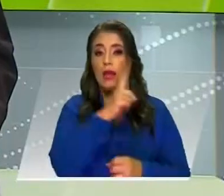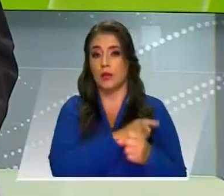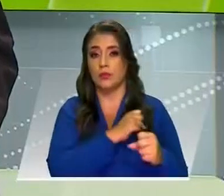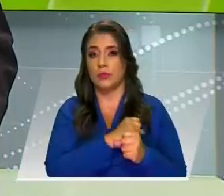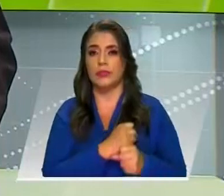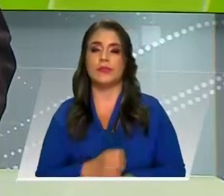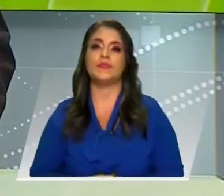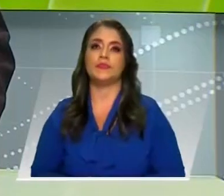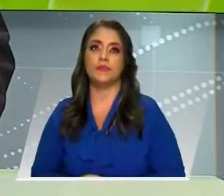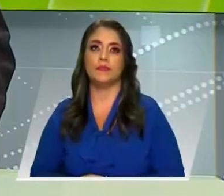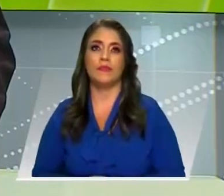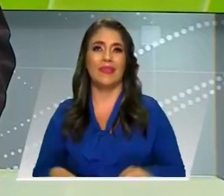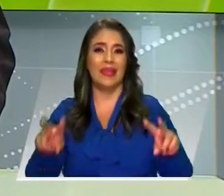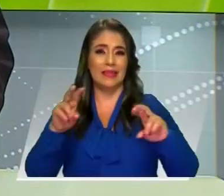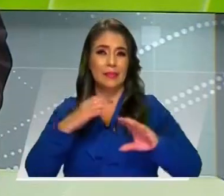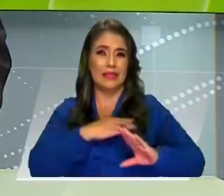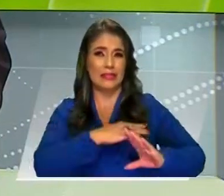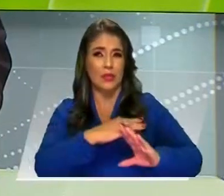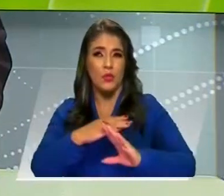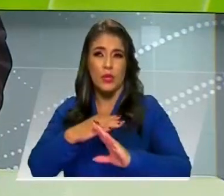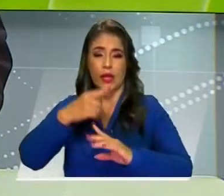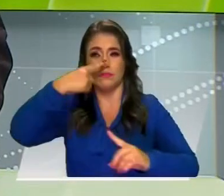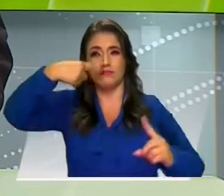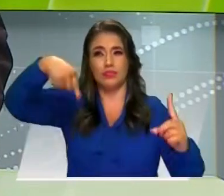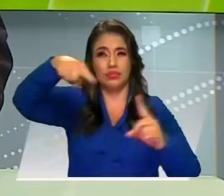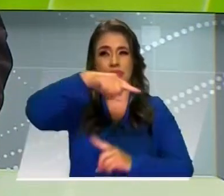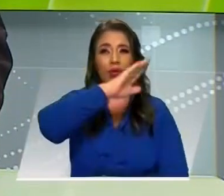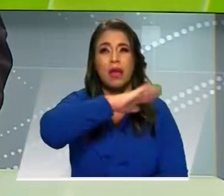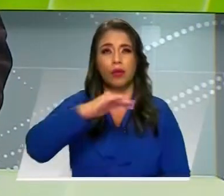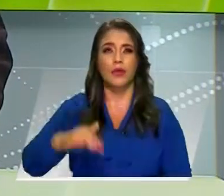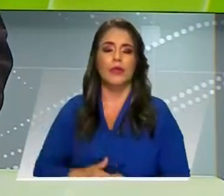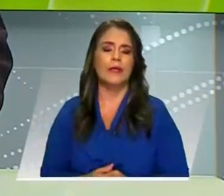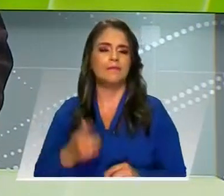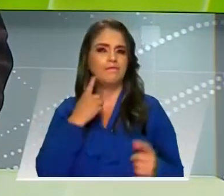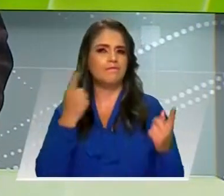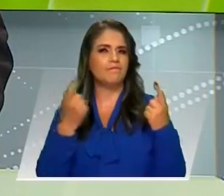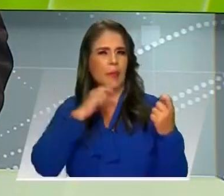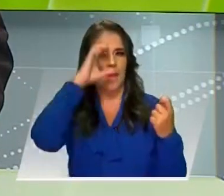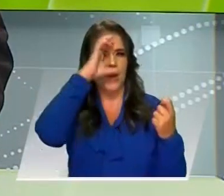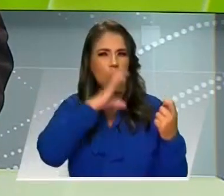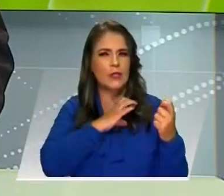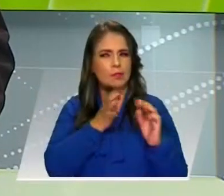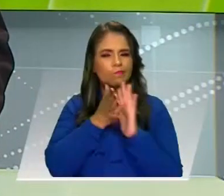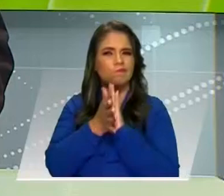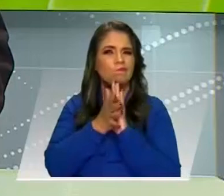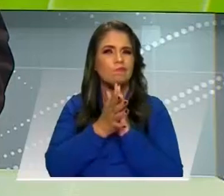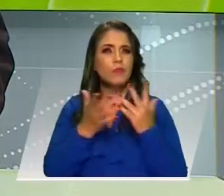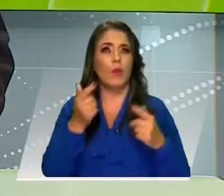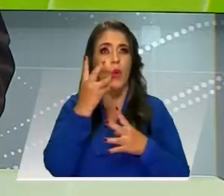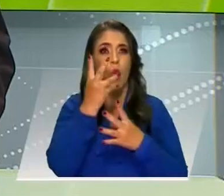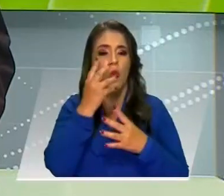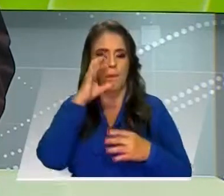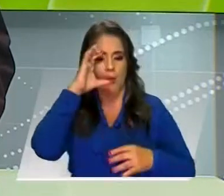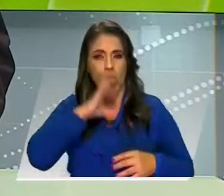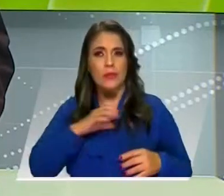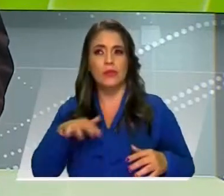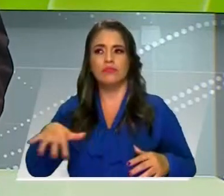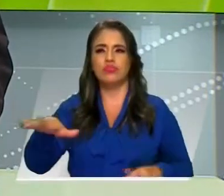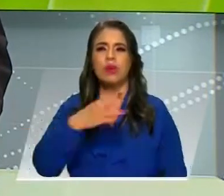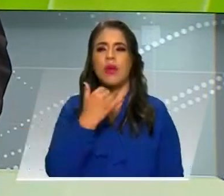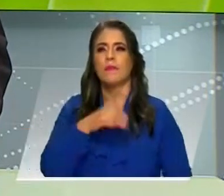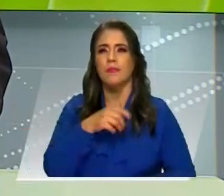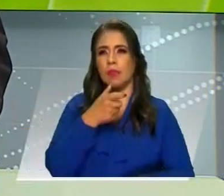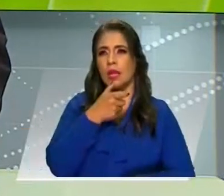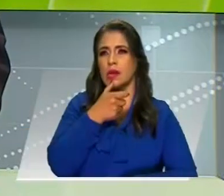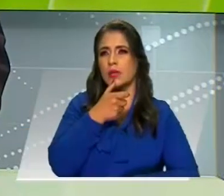para ampliar el servicio de seguridad a los turistas que llegan a la capital antioqueña, la policía dispuso de un grupo de uniformados que dominan el idioma inglés.